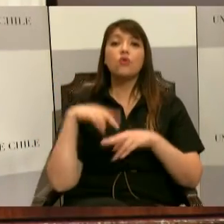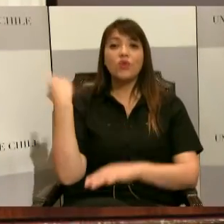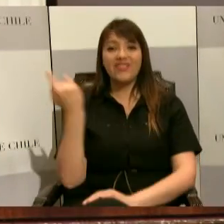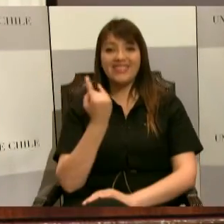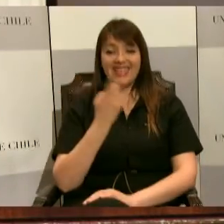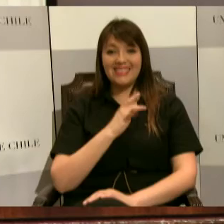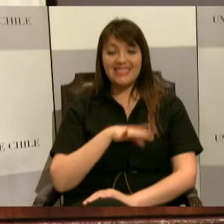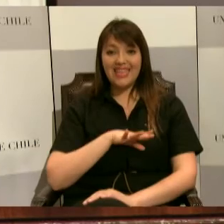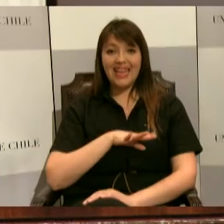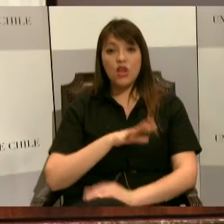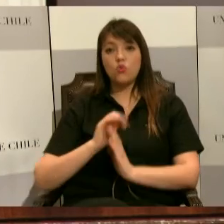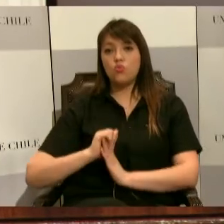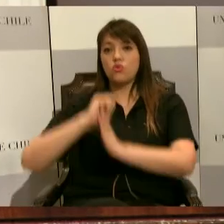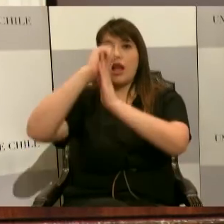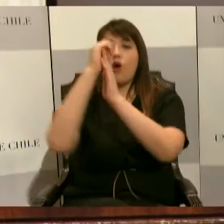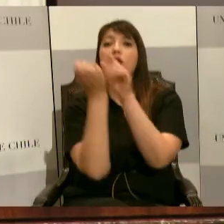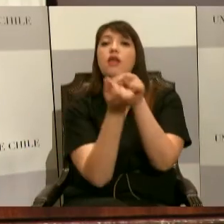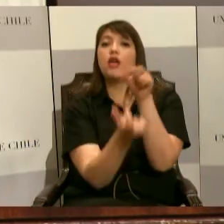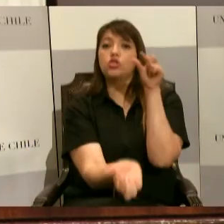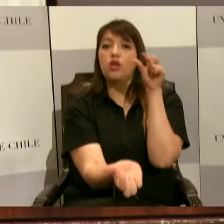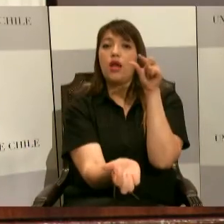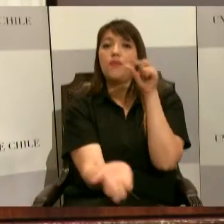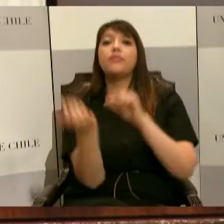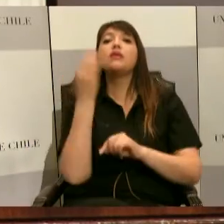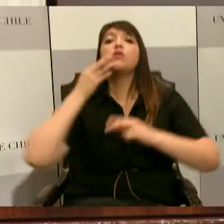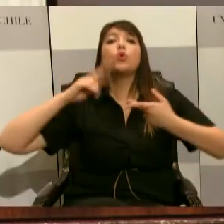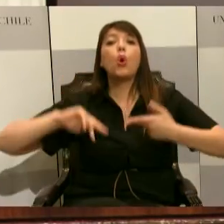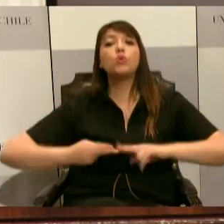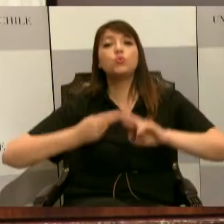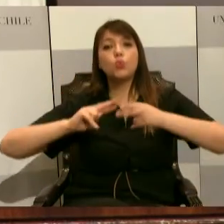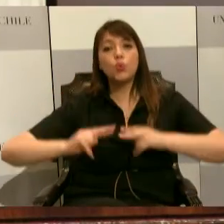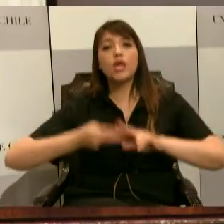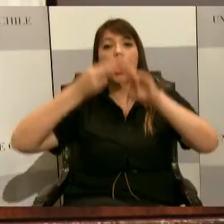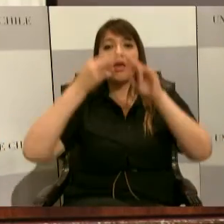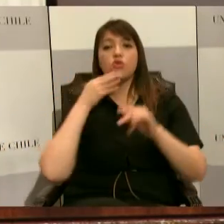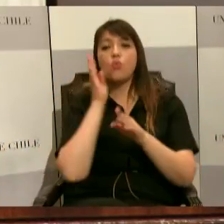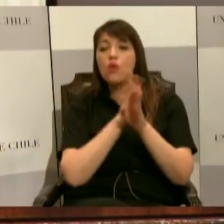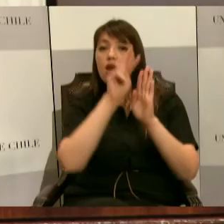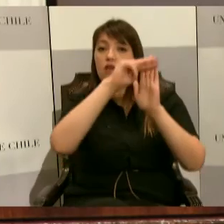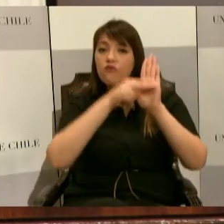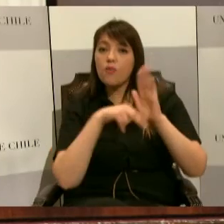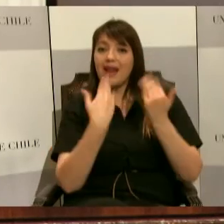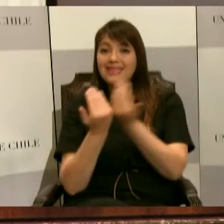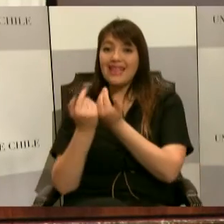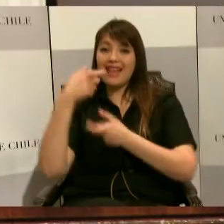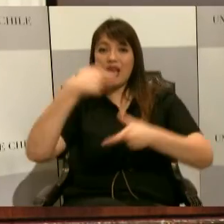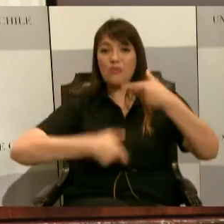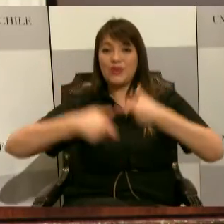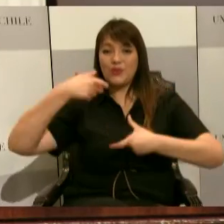Chile en un liderazgo nacional e ir construyendo una reforma orientada a las necesidades del desarrollo del